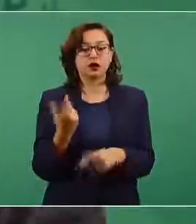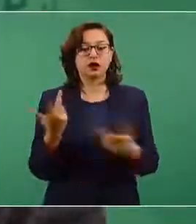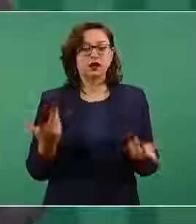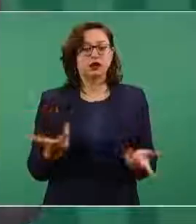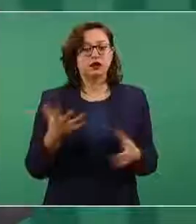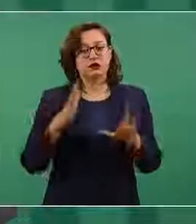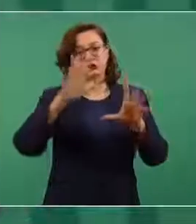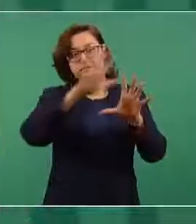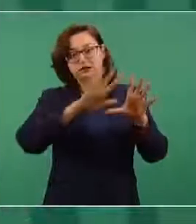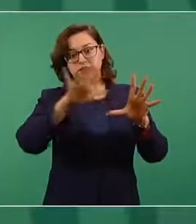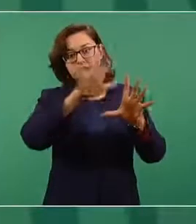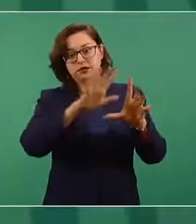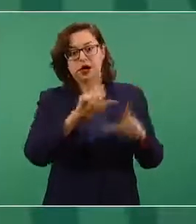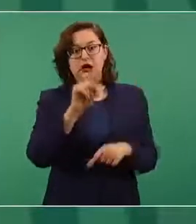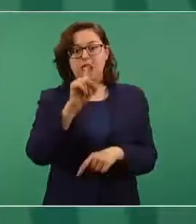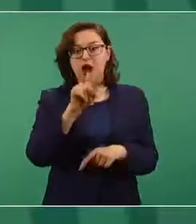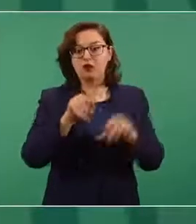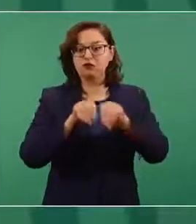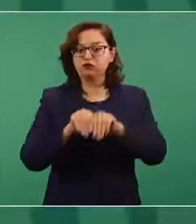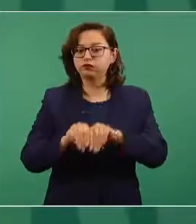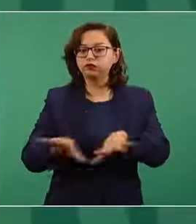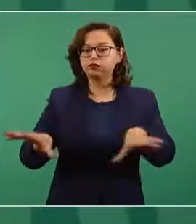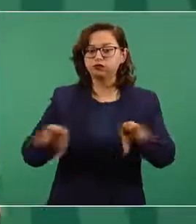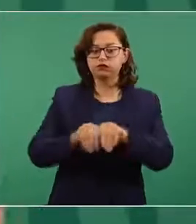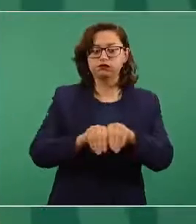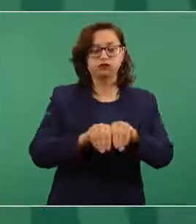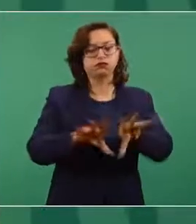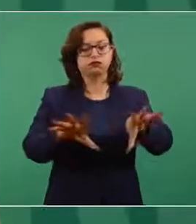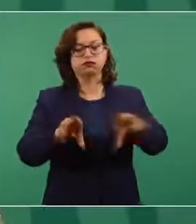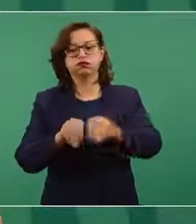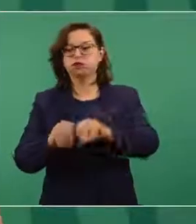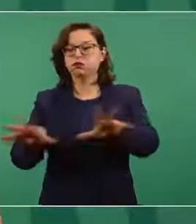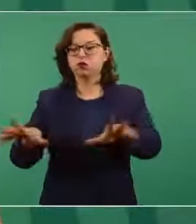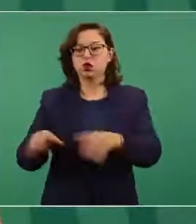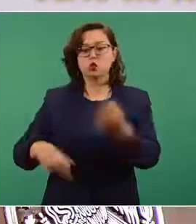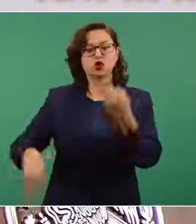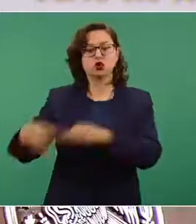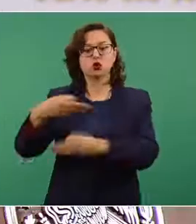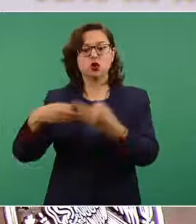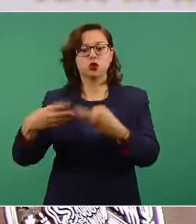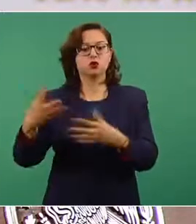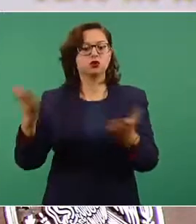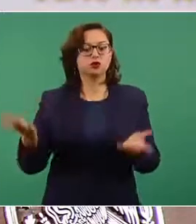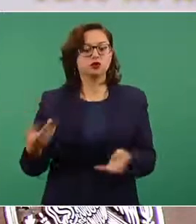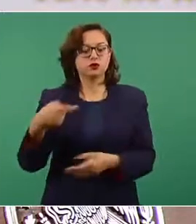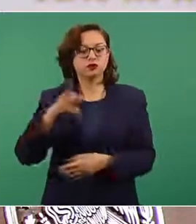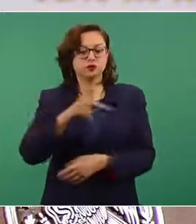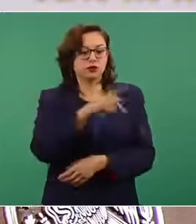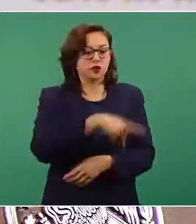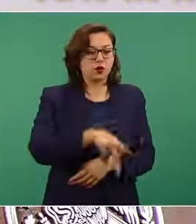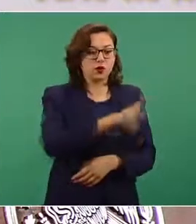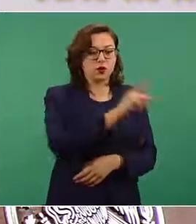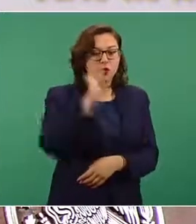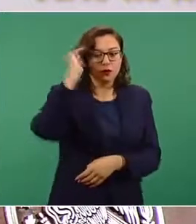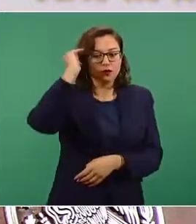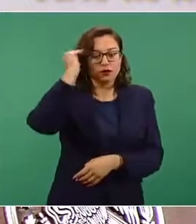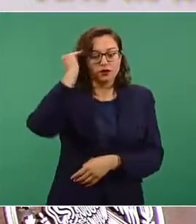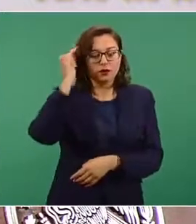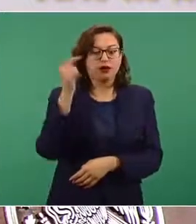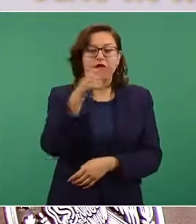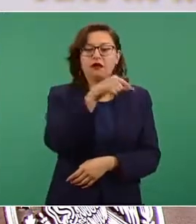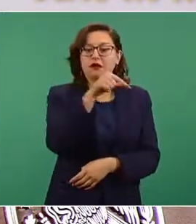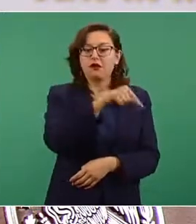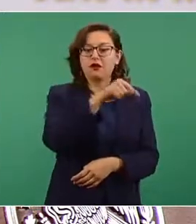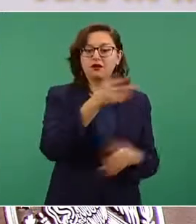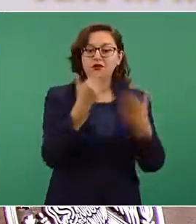usan agua, pero los pueblos yaquis no tienen agua.